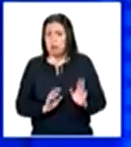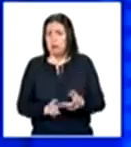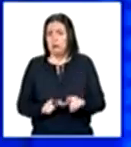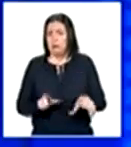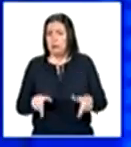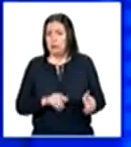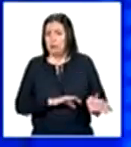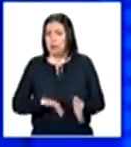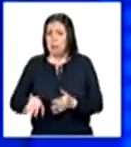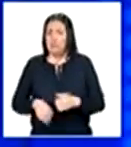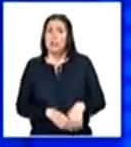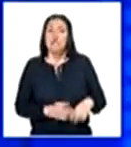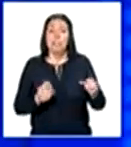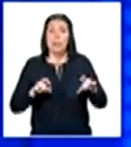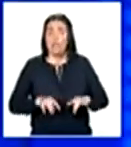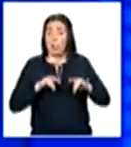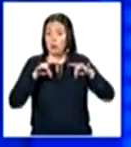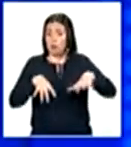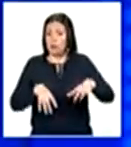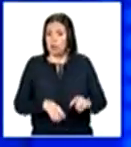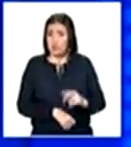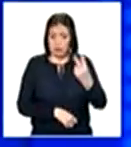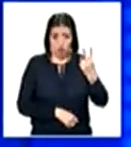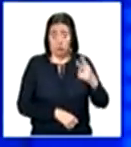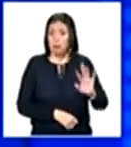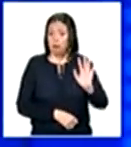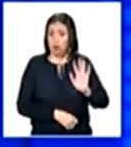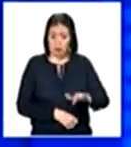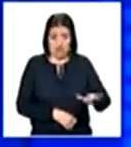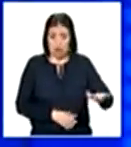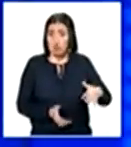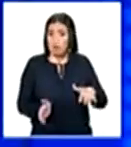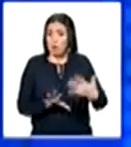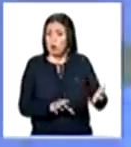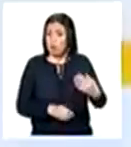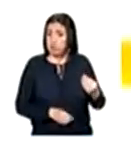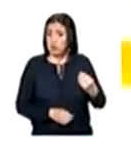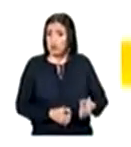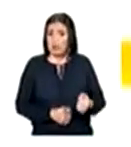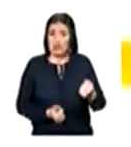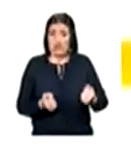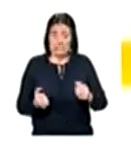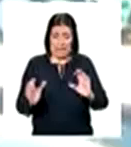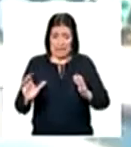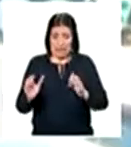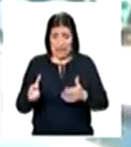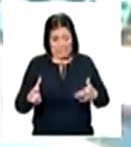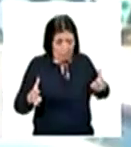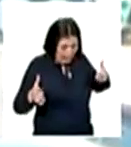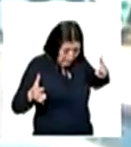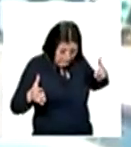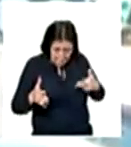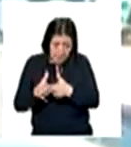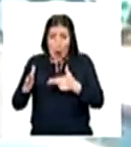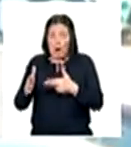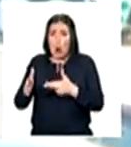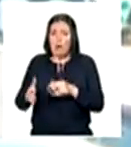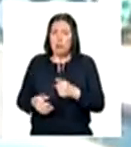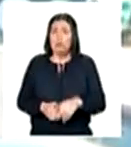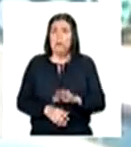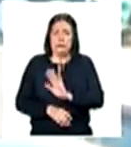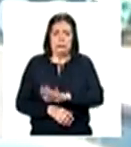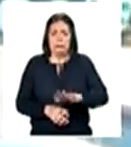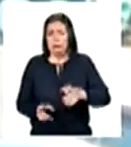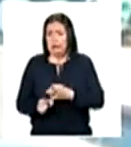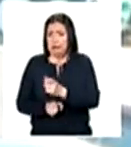Y en Australia, al menos 2 niños fallecieron luego de que un auto impactara contra un salón de clases. El accidente dejó varios pequeños heridos. La